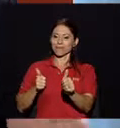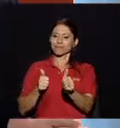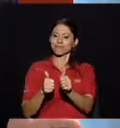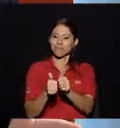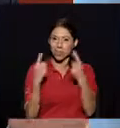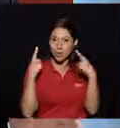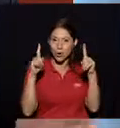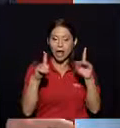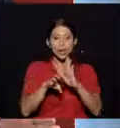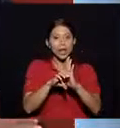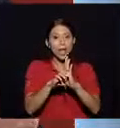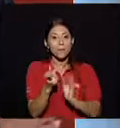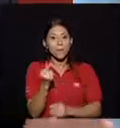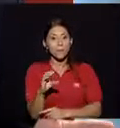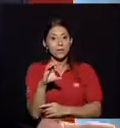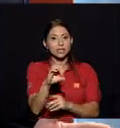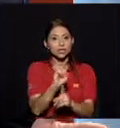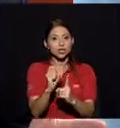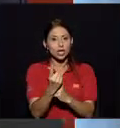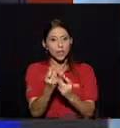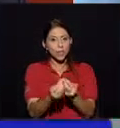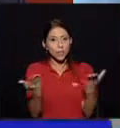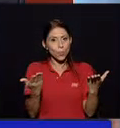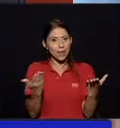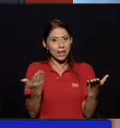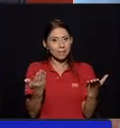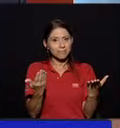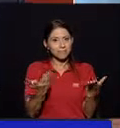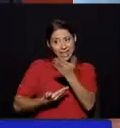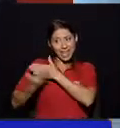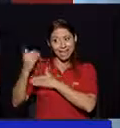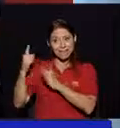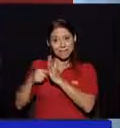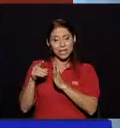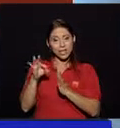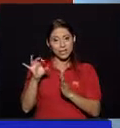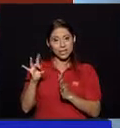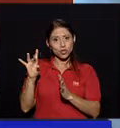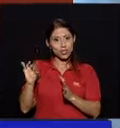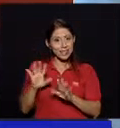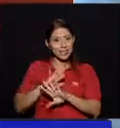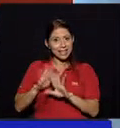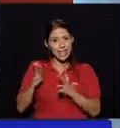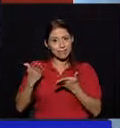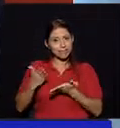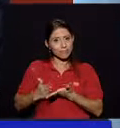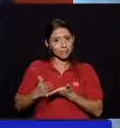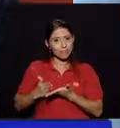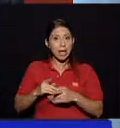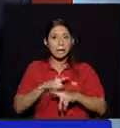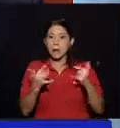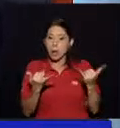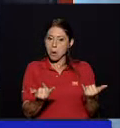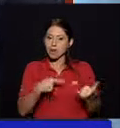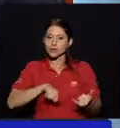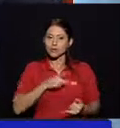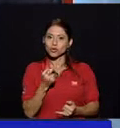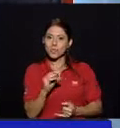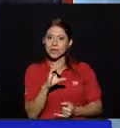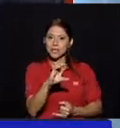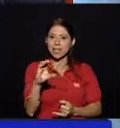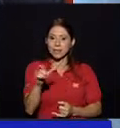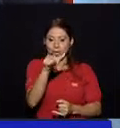los problemas de la inversión social pública que habíamos cortado durante los 80. Hoy estamos invirtiendo otra vez más en la gente y por primera